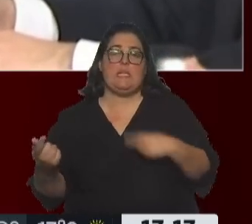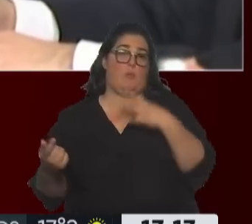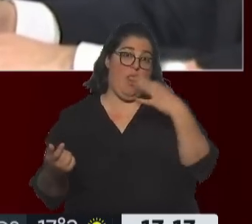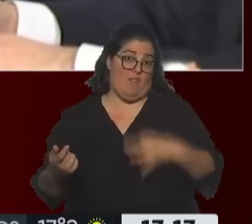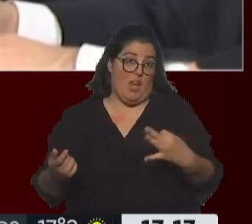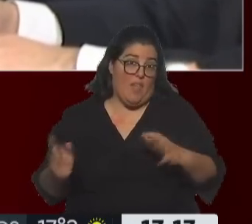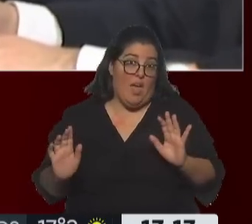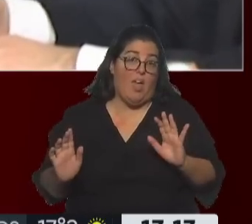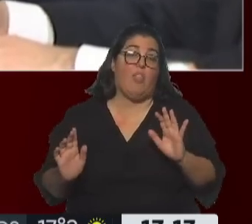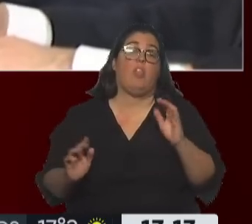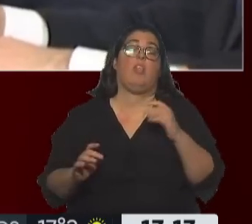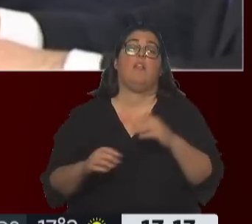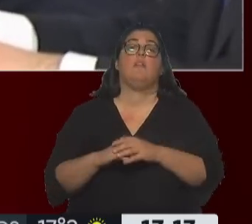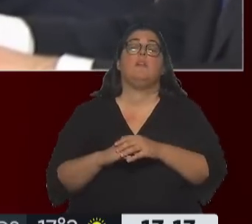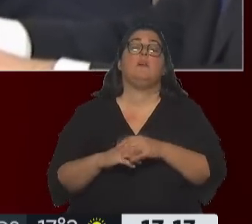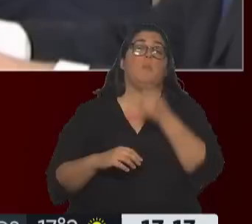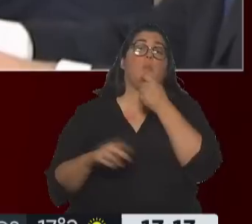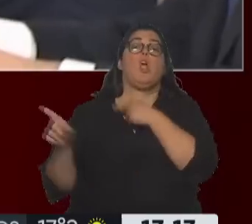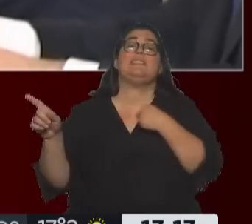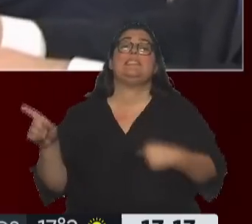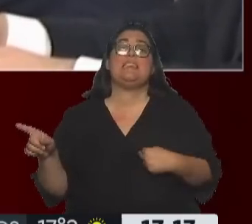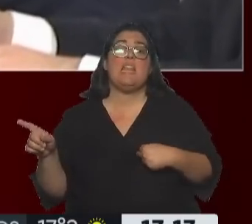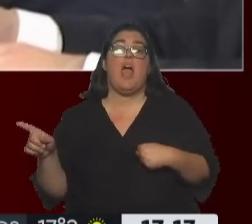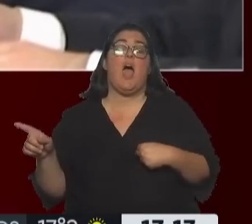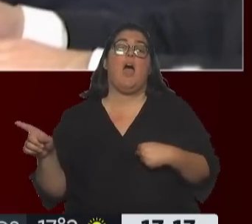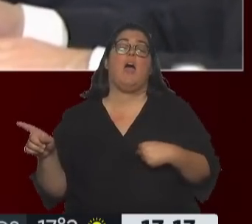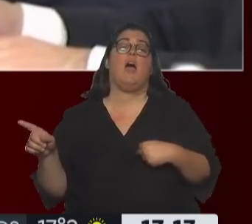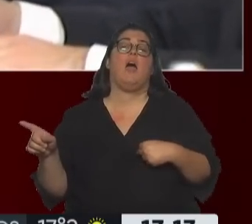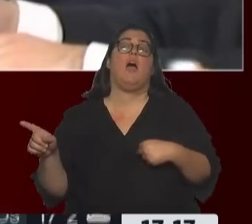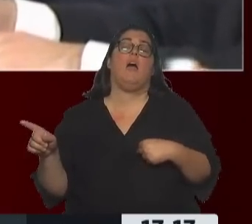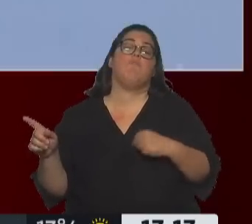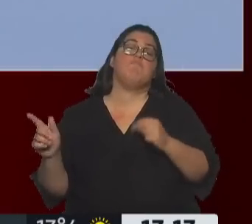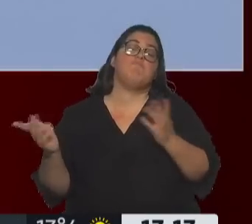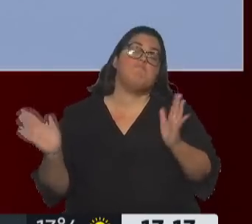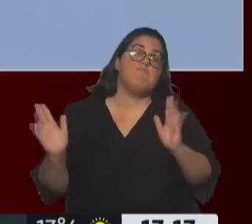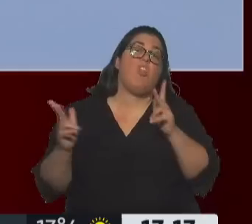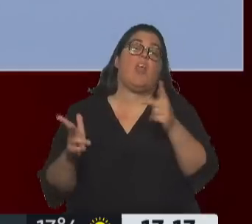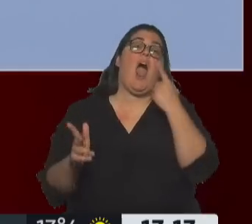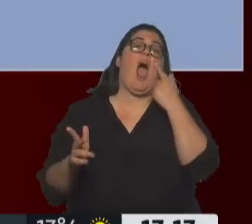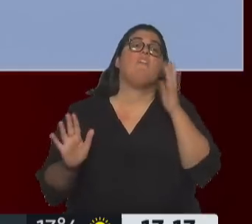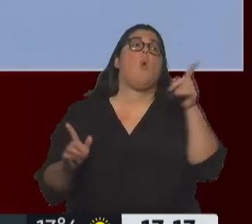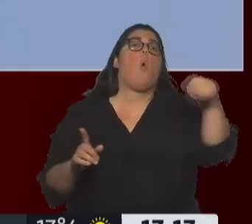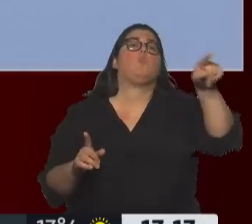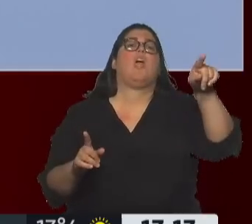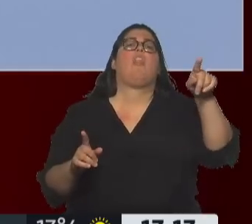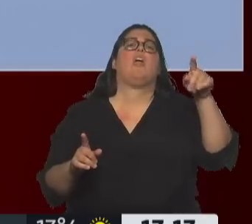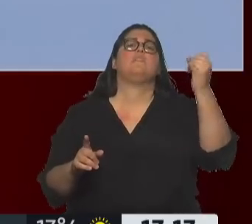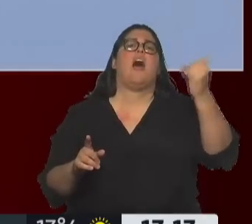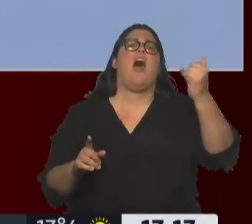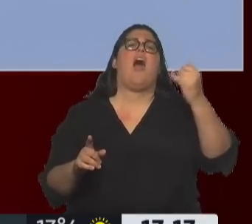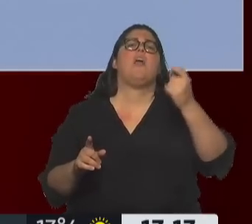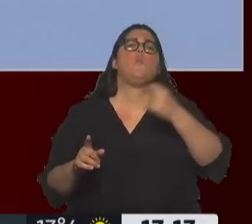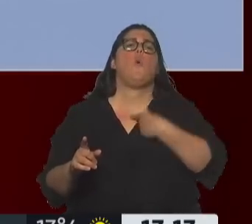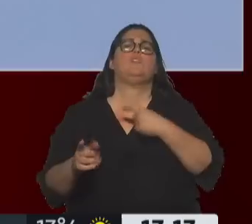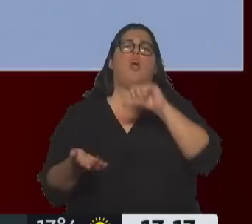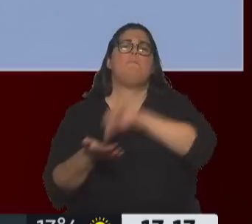decirlo, si China, por ejemplo, dijera: bueno, vamos a ver, ustedes nos tienen rodeada todo nuestro